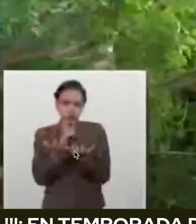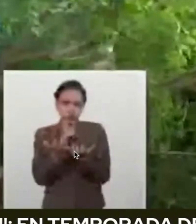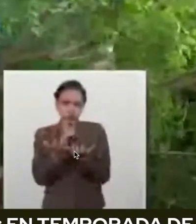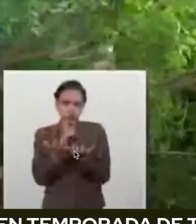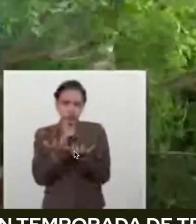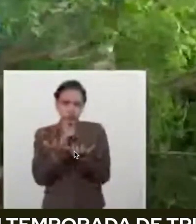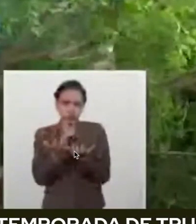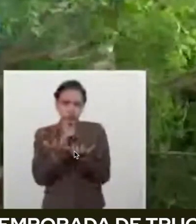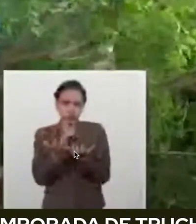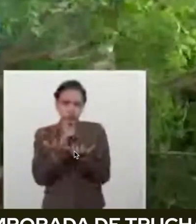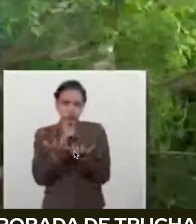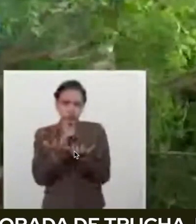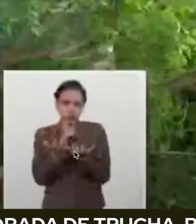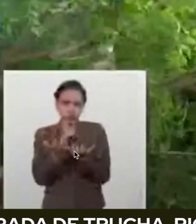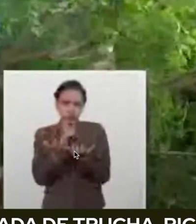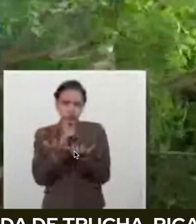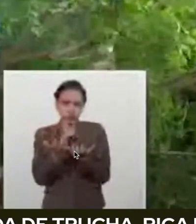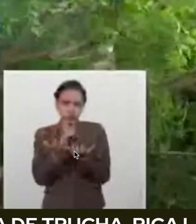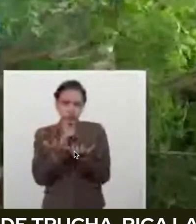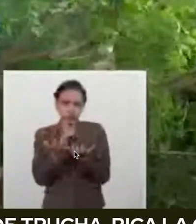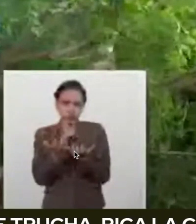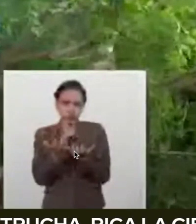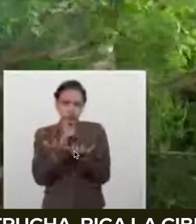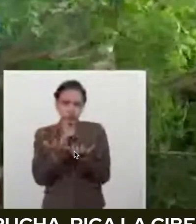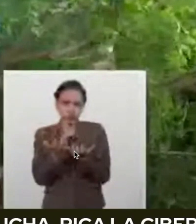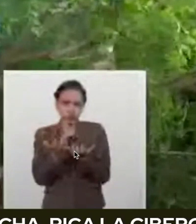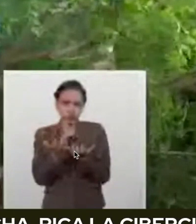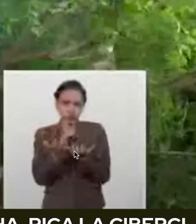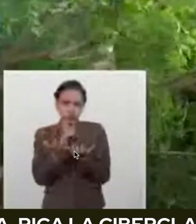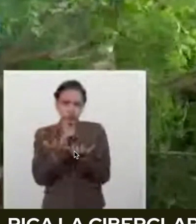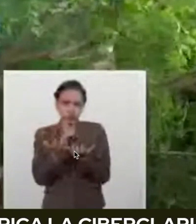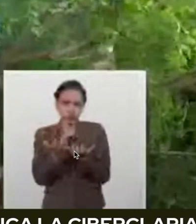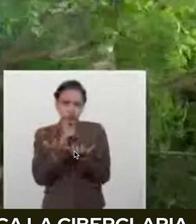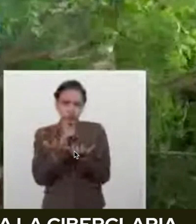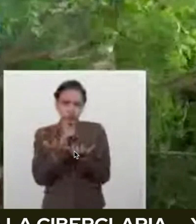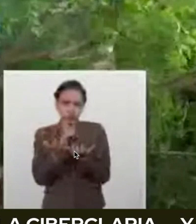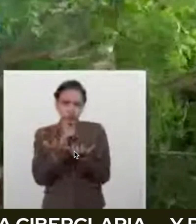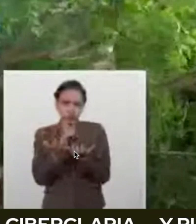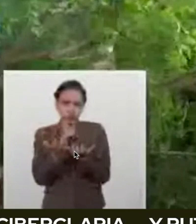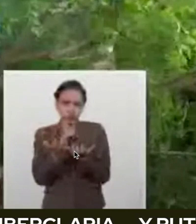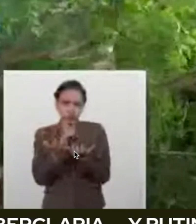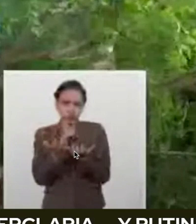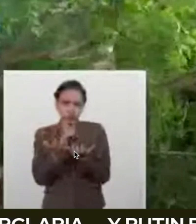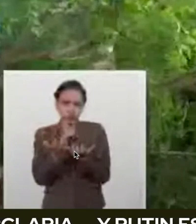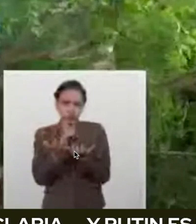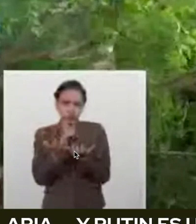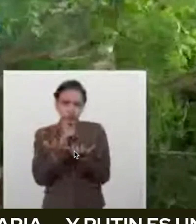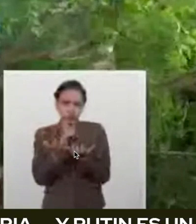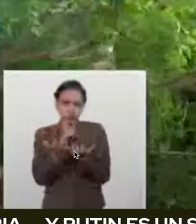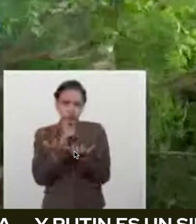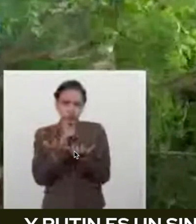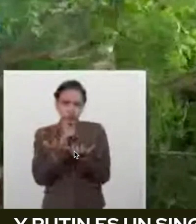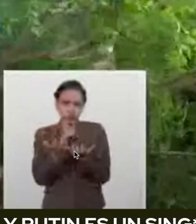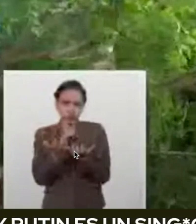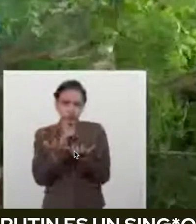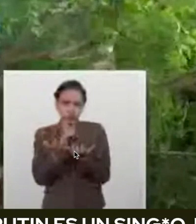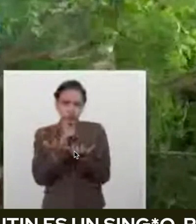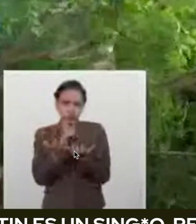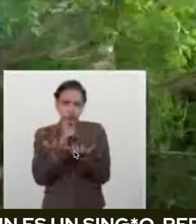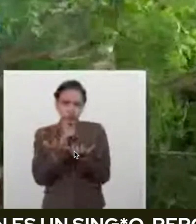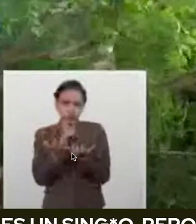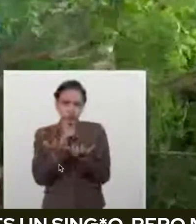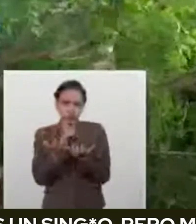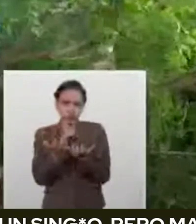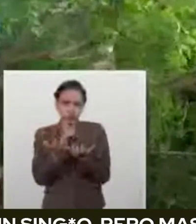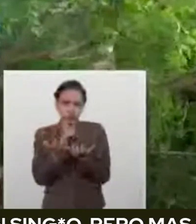Sí porque tú empieza uno empieza a ver la imagen y tú comienza Mira mira mira mira mira mira mira mira